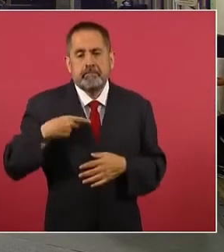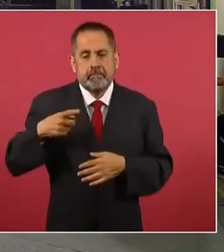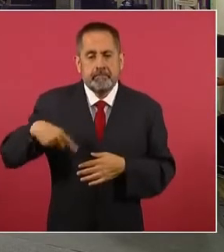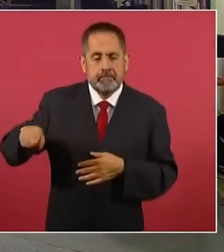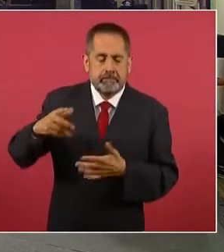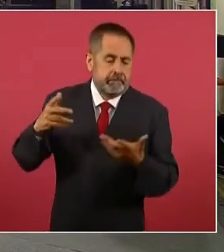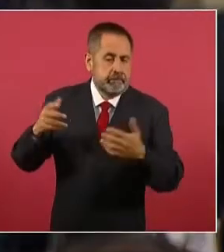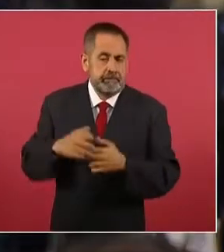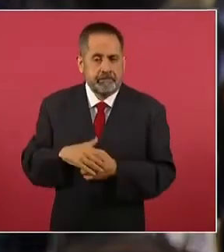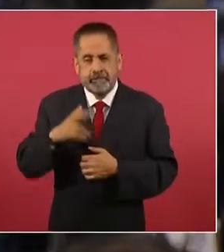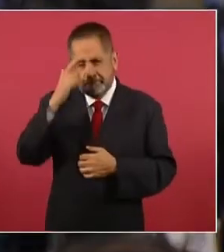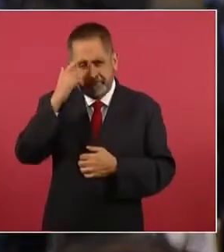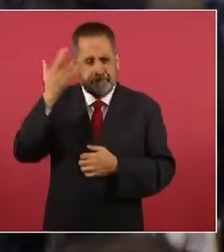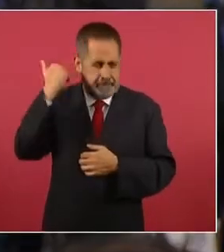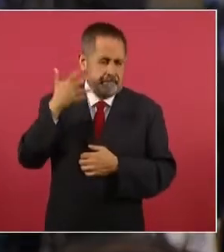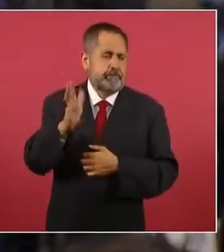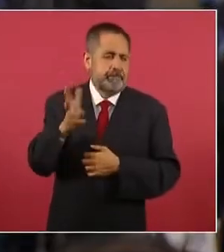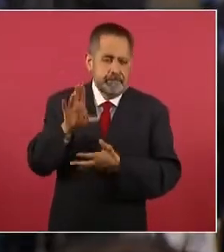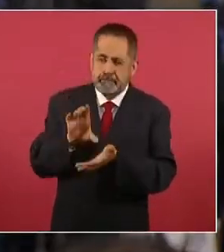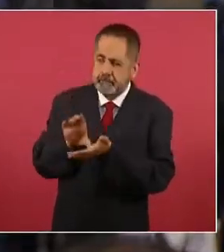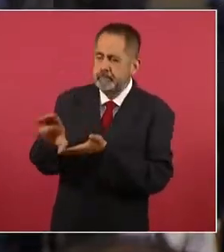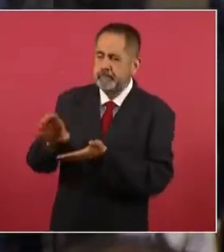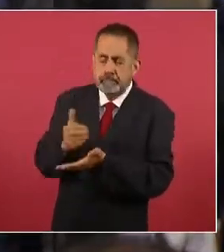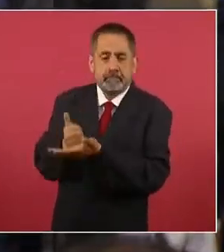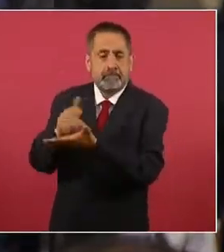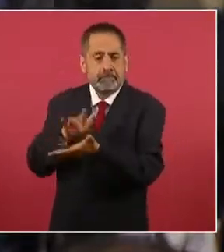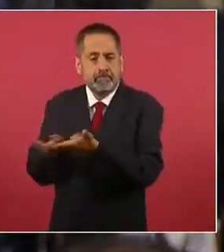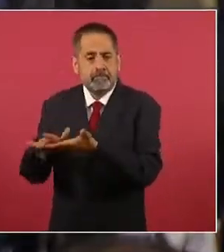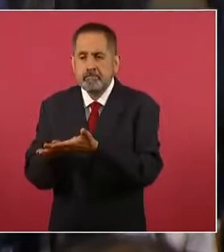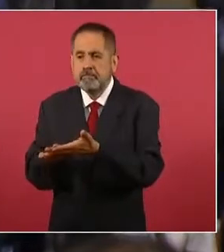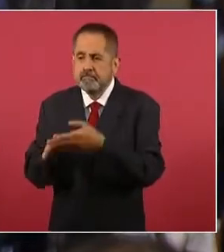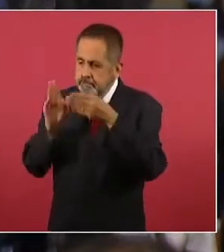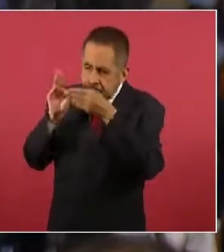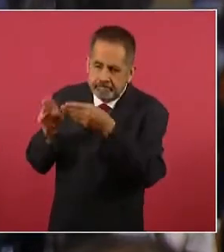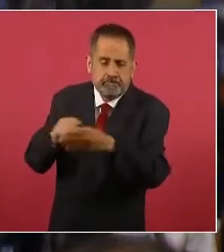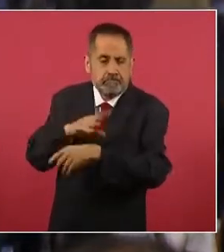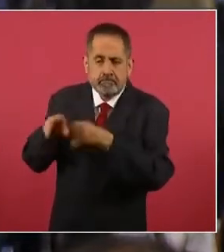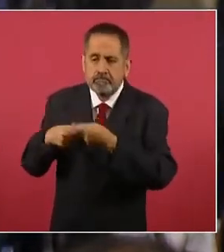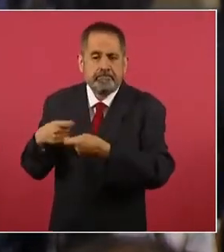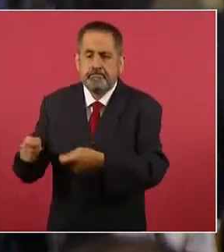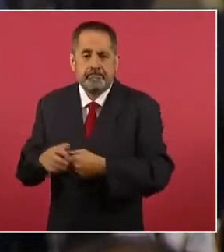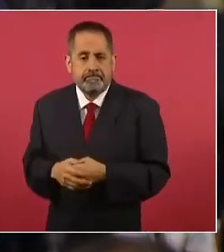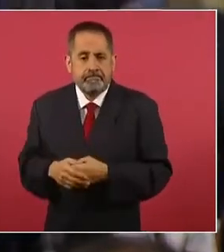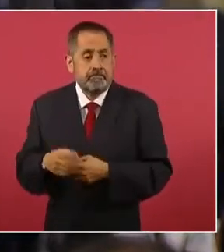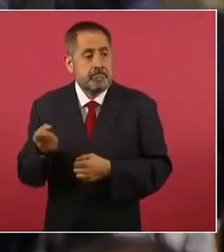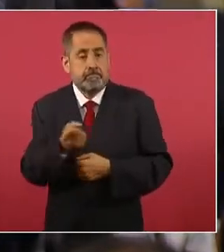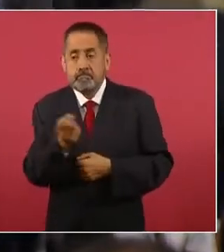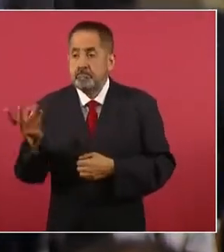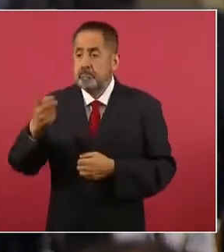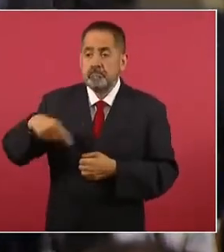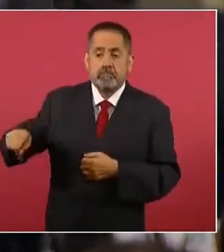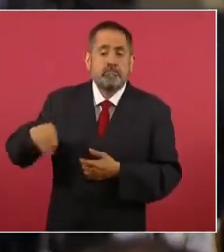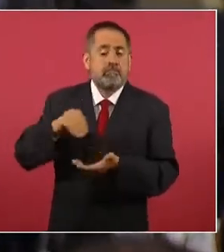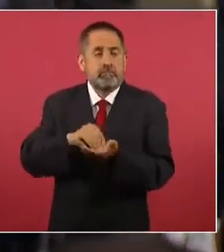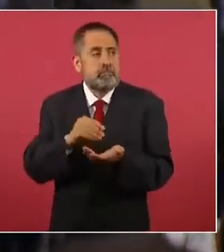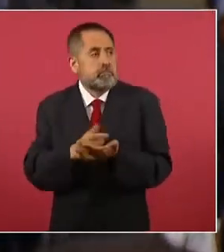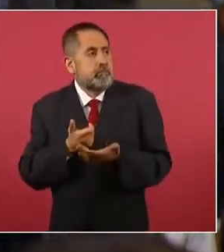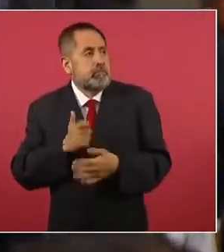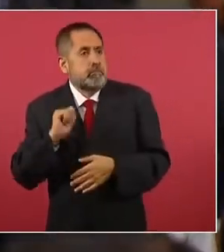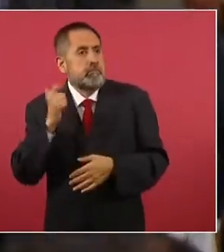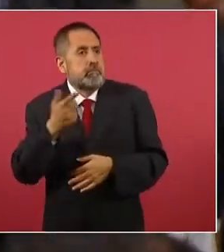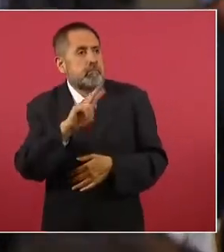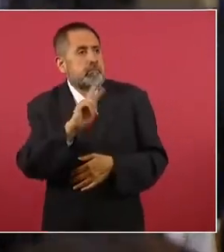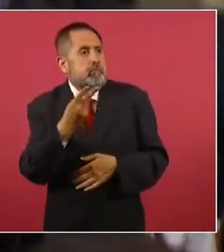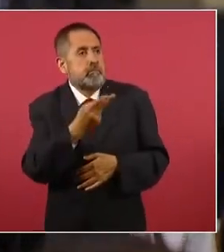Ya hubo el fondo para las cajas de ahorro, no se aplicaron para todos, hay personas que siguen esperando que se les pueda devolver su